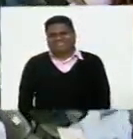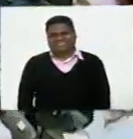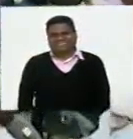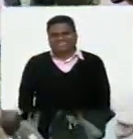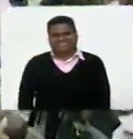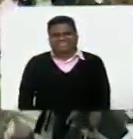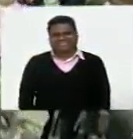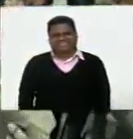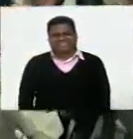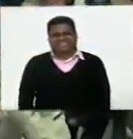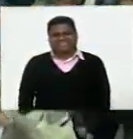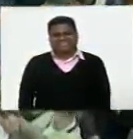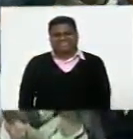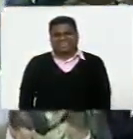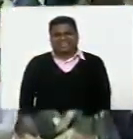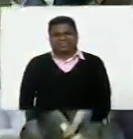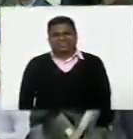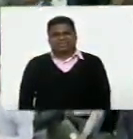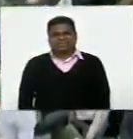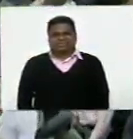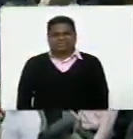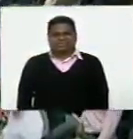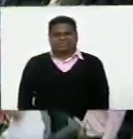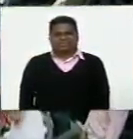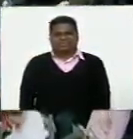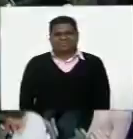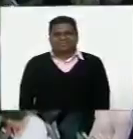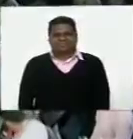Próximo punto, ciudadano secretario.